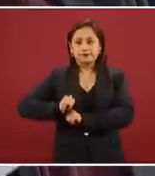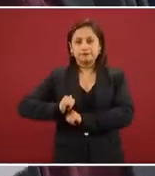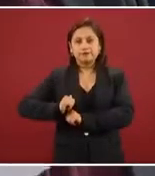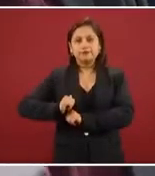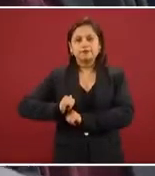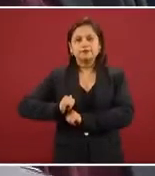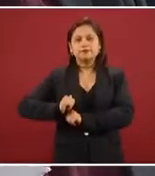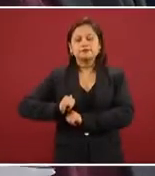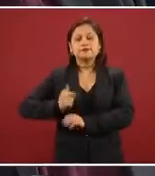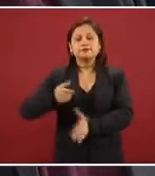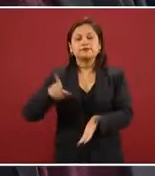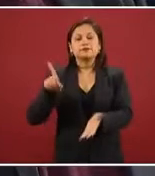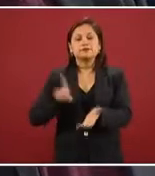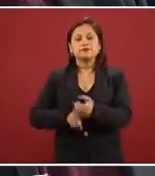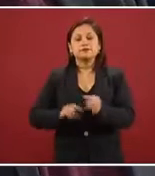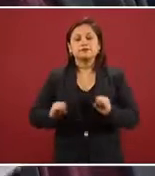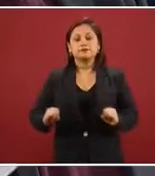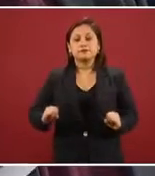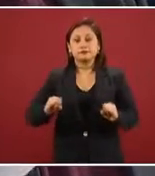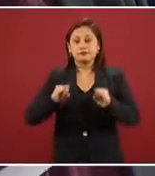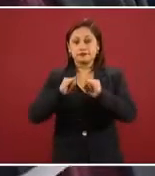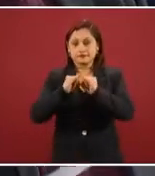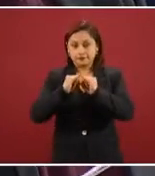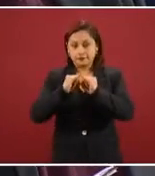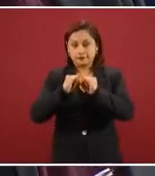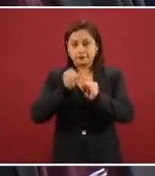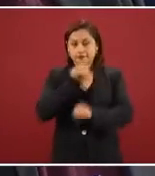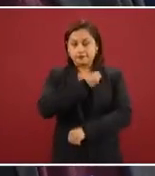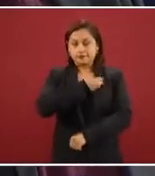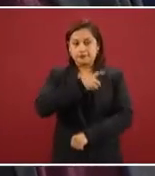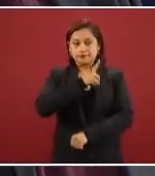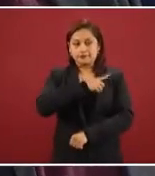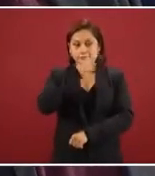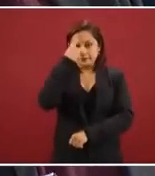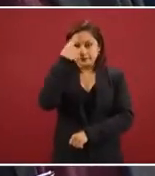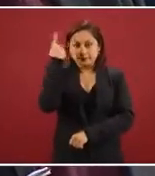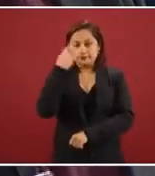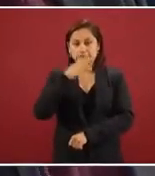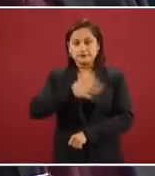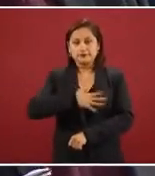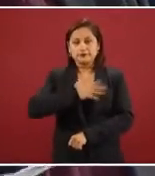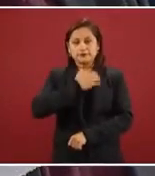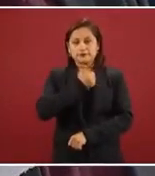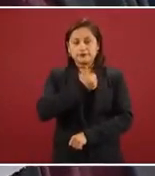de el instituto de la salud para el bienestar